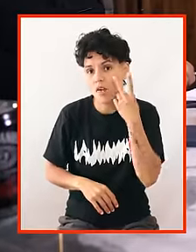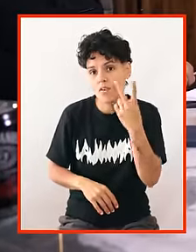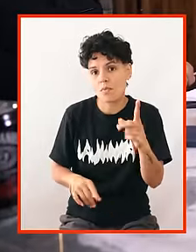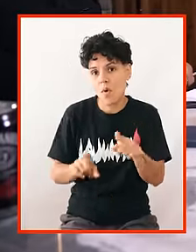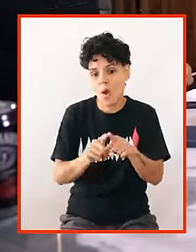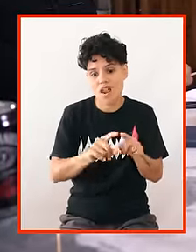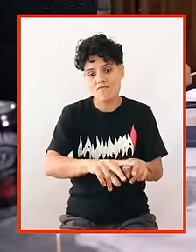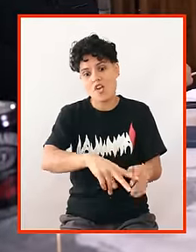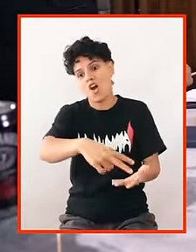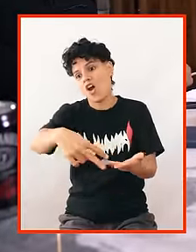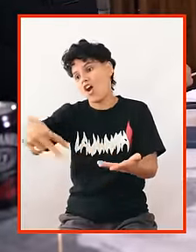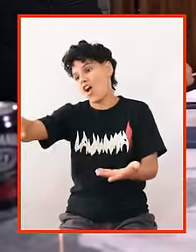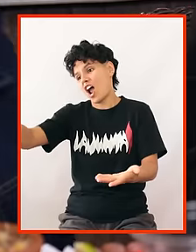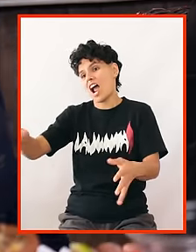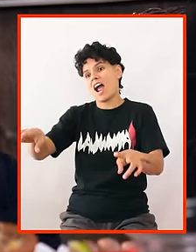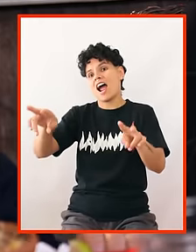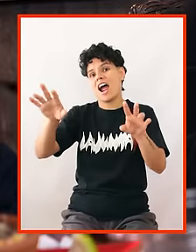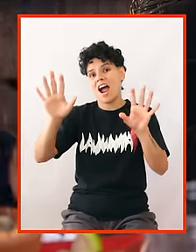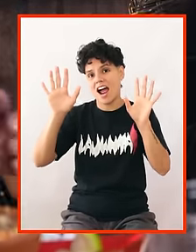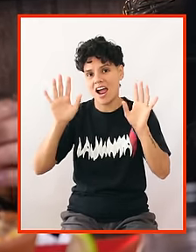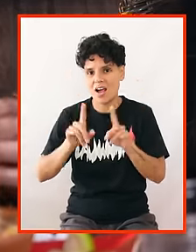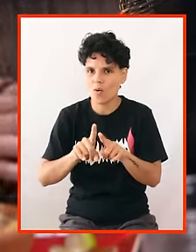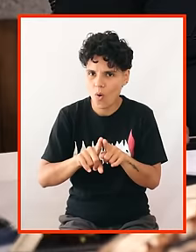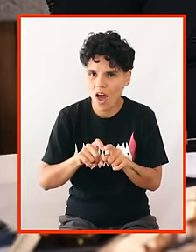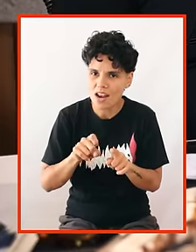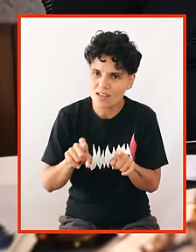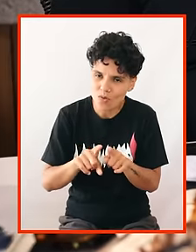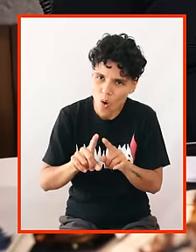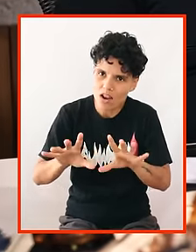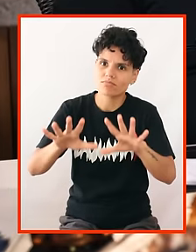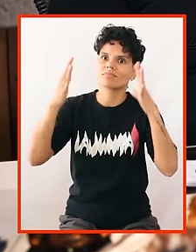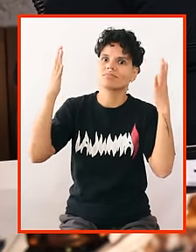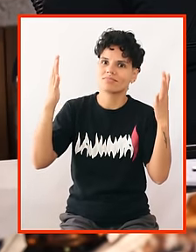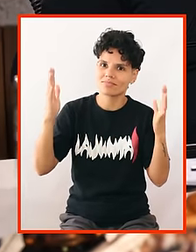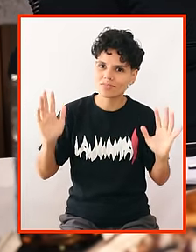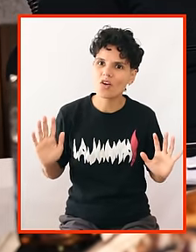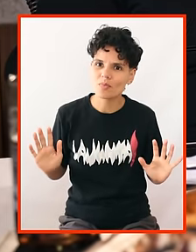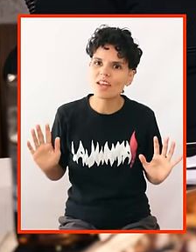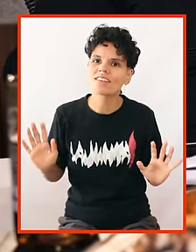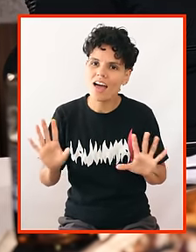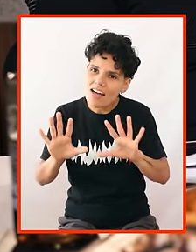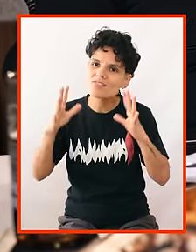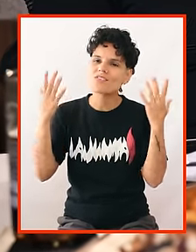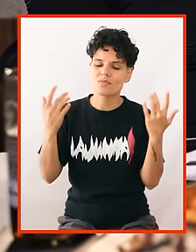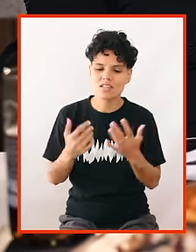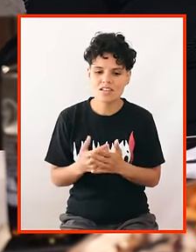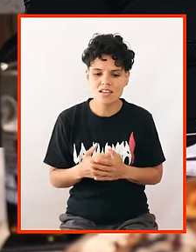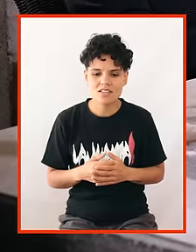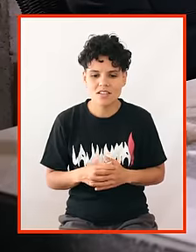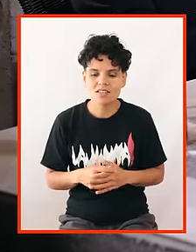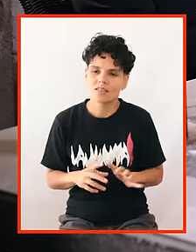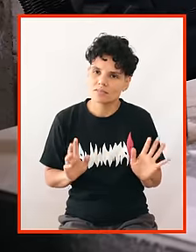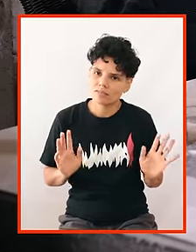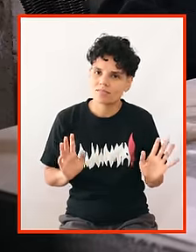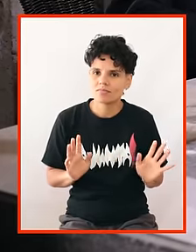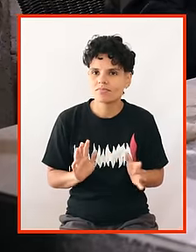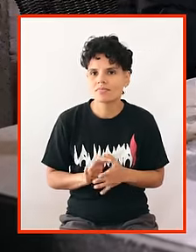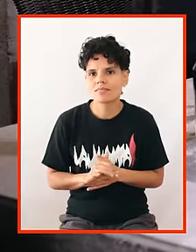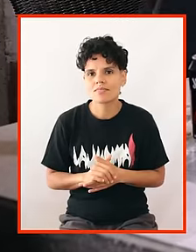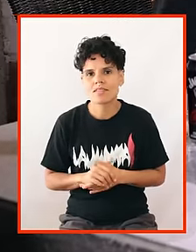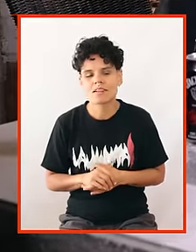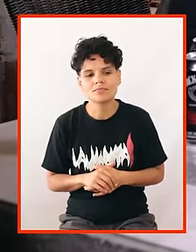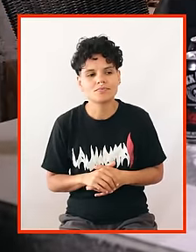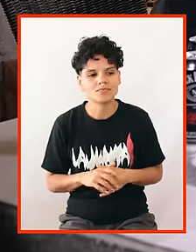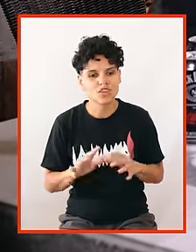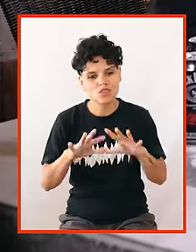show. Fue un gran espectáculo. Dimos un gran espectáculo. Claro. ¿Ah? Quizás el show fue corto, pero el espectáculo fue mayor. Gritamos un